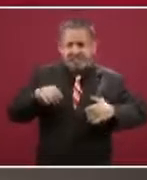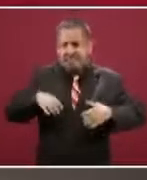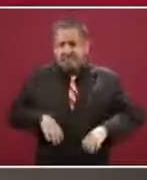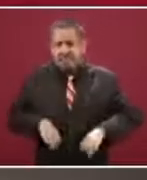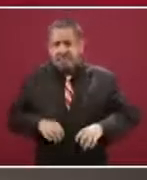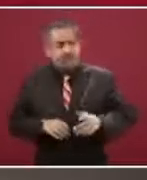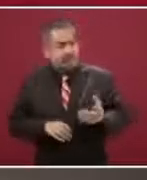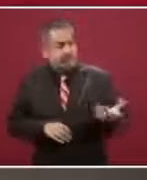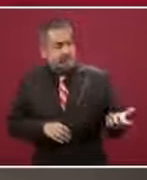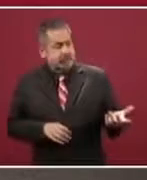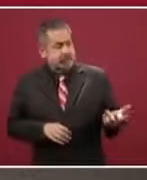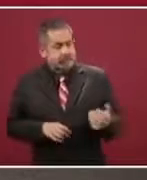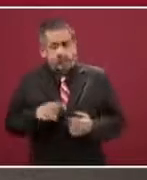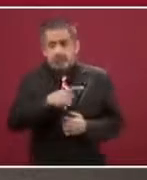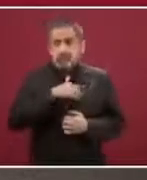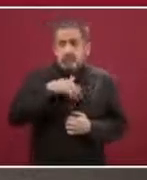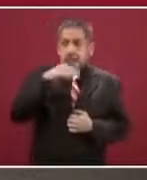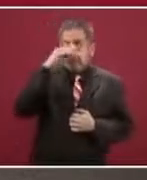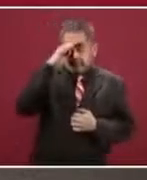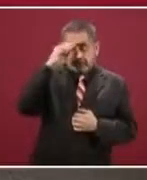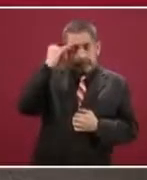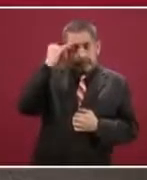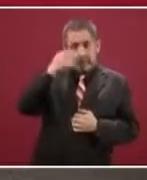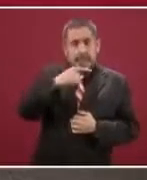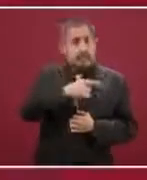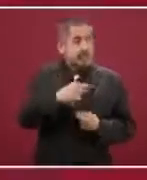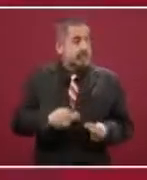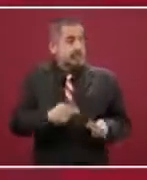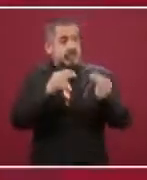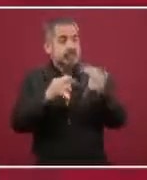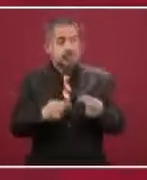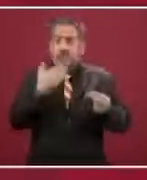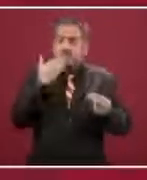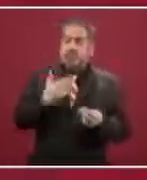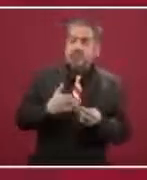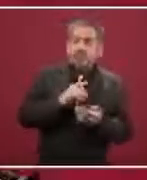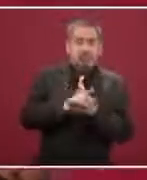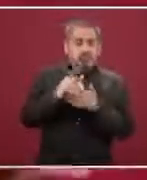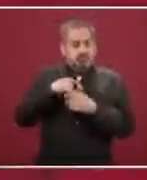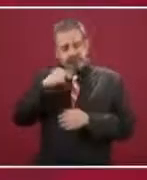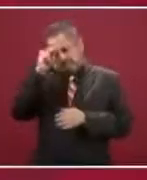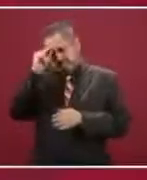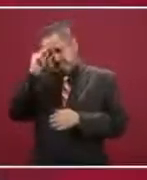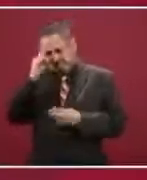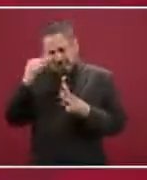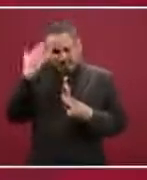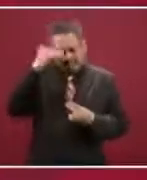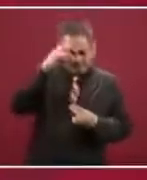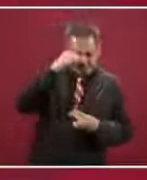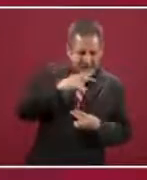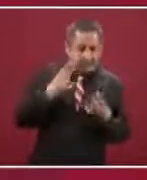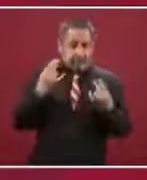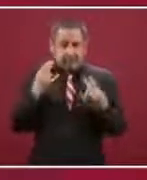y pensar que eso era hacer negocios o ser muy vivos, ¿no? Muy